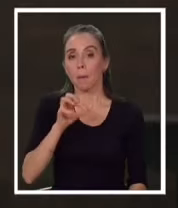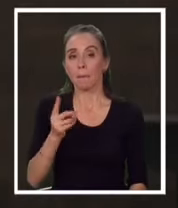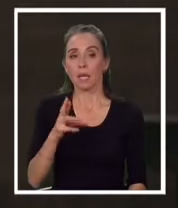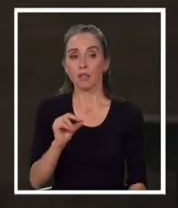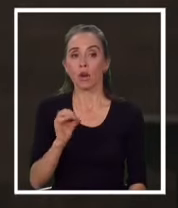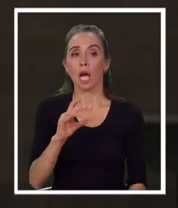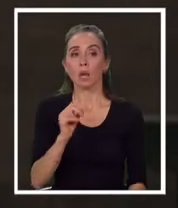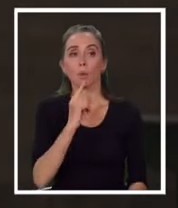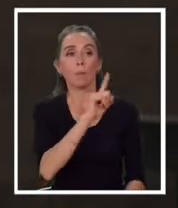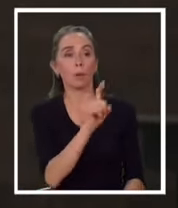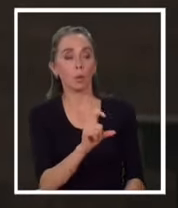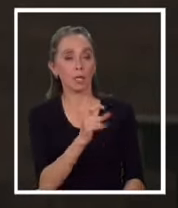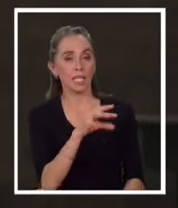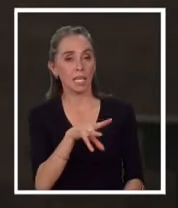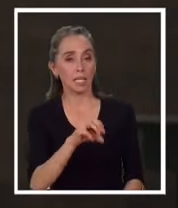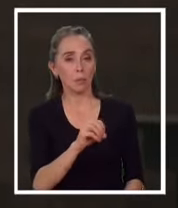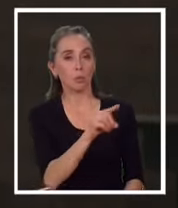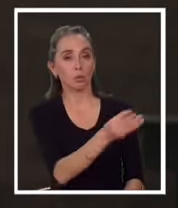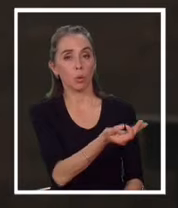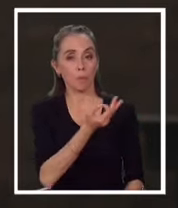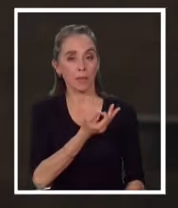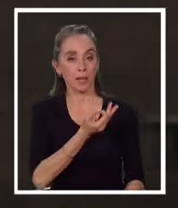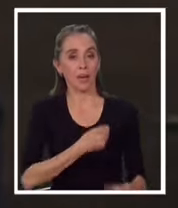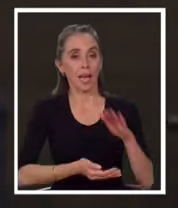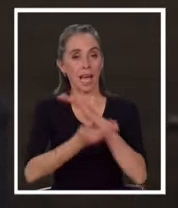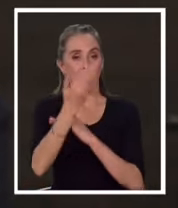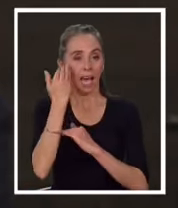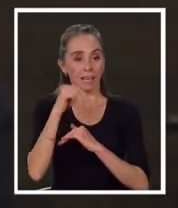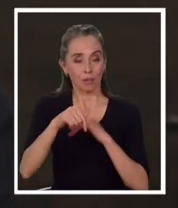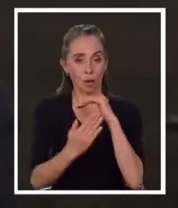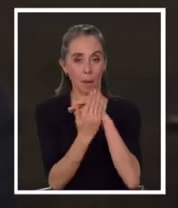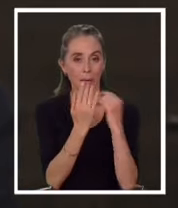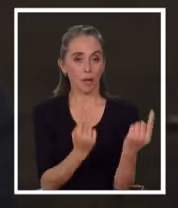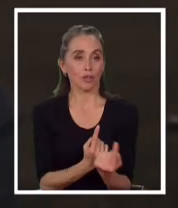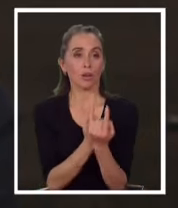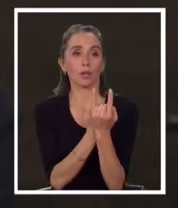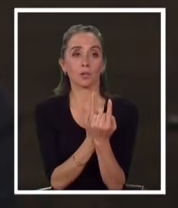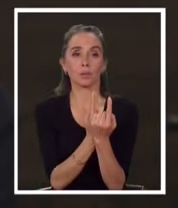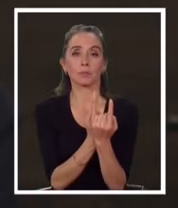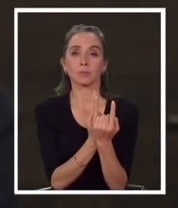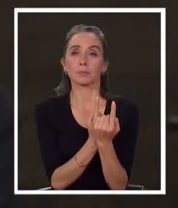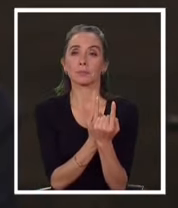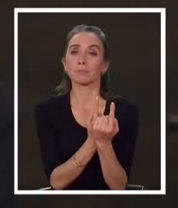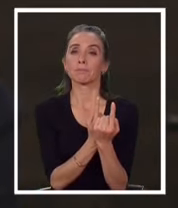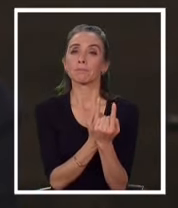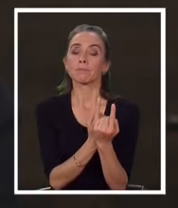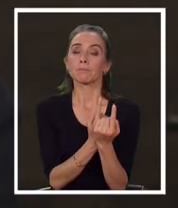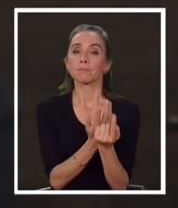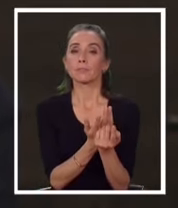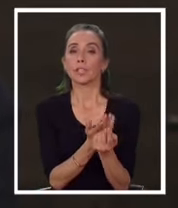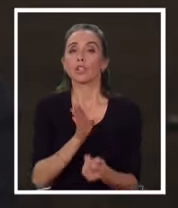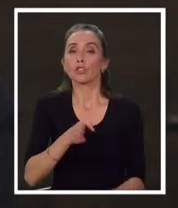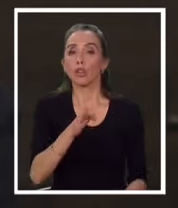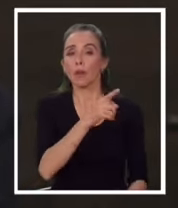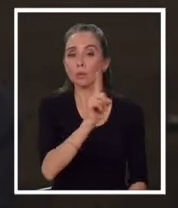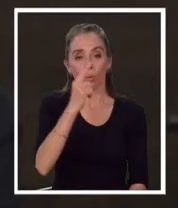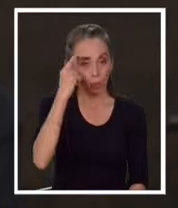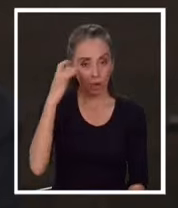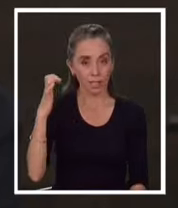Guillermo, tú me decías cuando nos encontramos por la mañana que todavía no